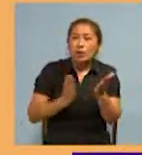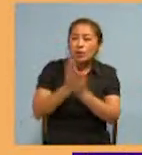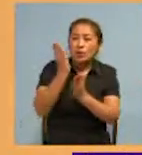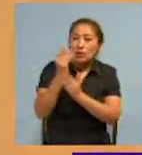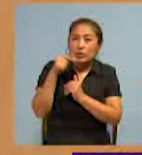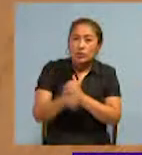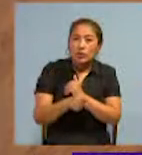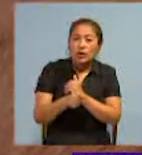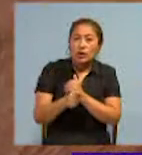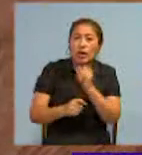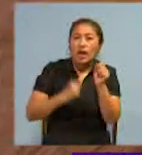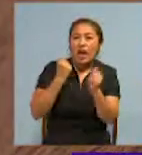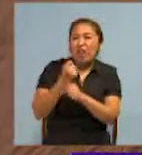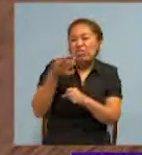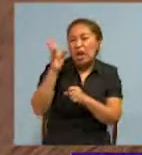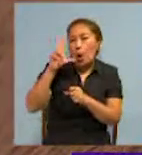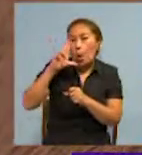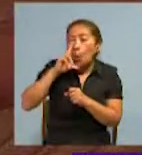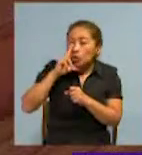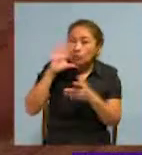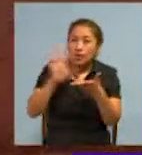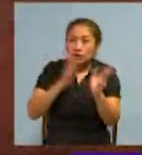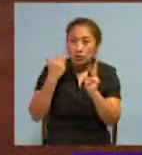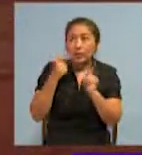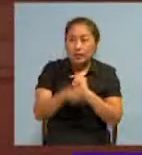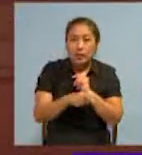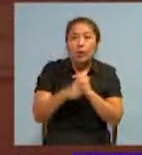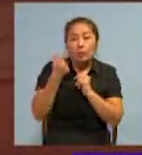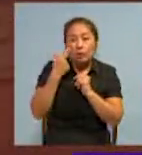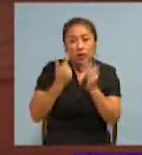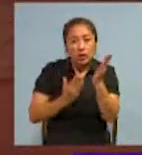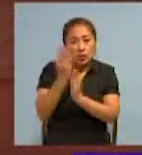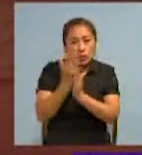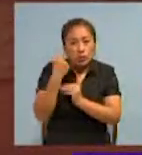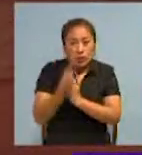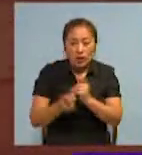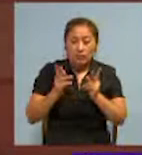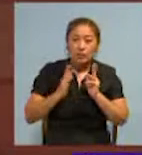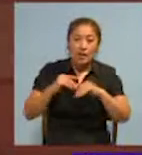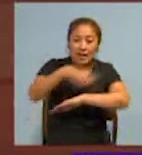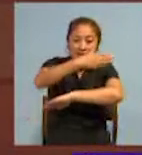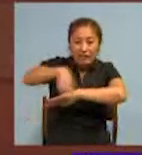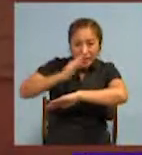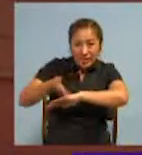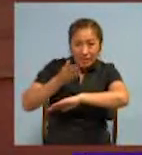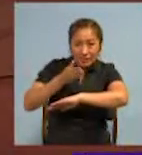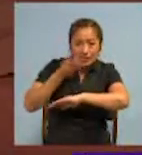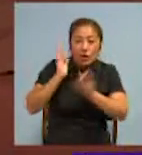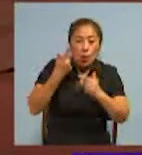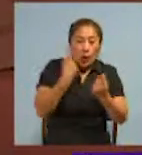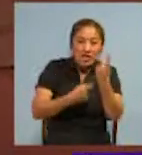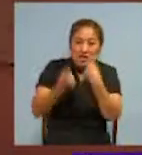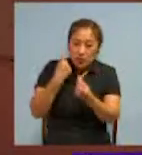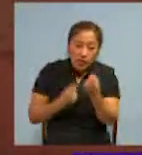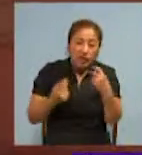a mitad de año en el mes de junio aproximadamente vamos a seguir en lo que tiene que ver el mantenimiento de la red vial de acceso como así